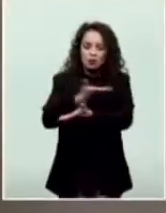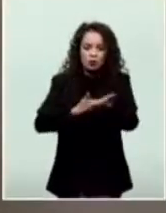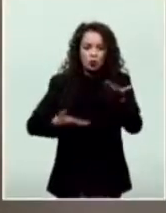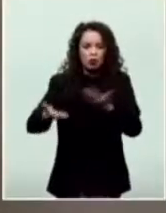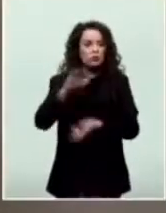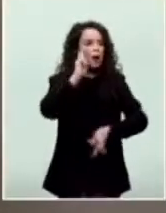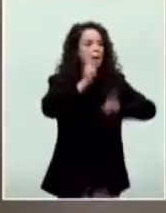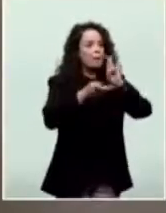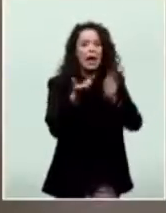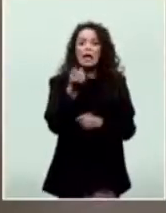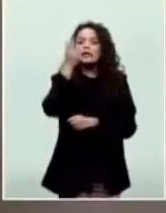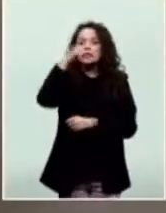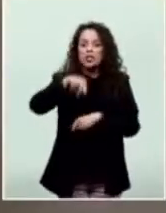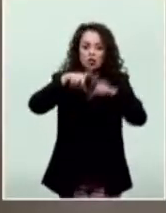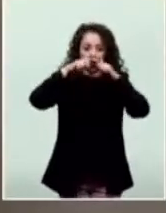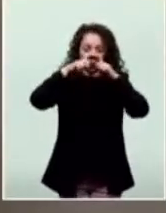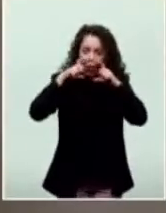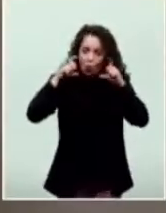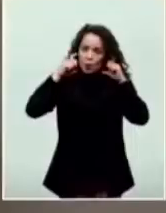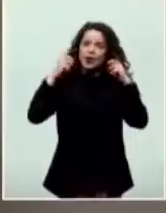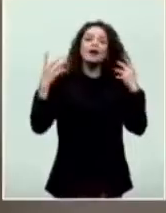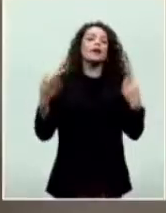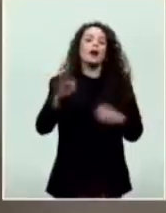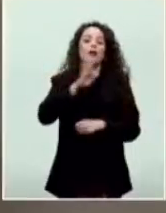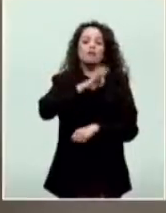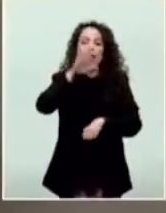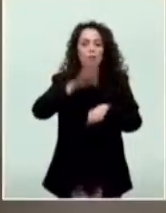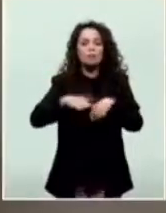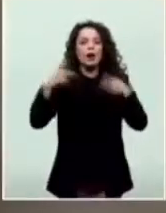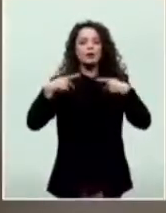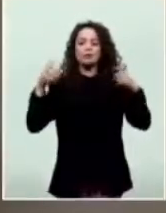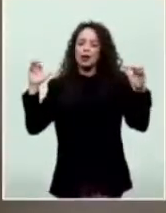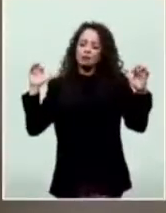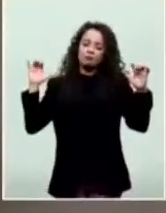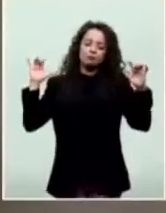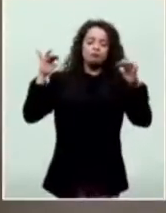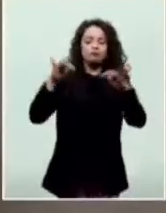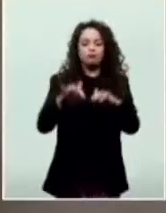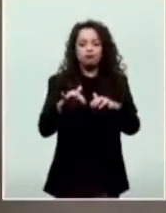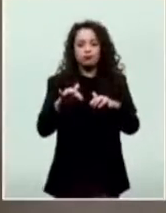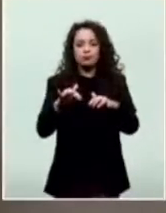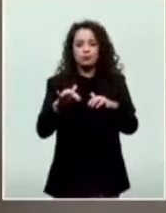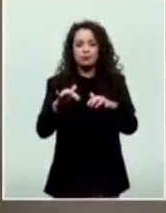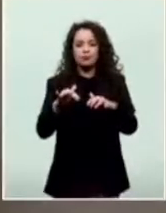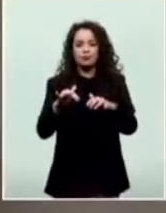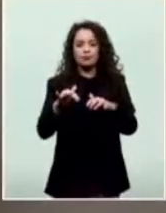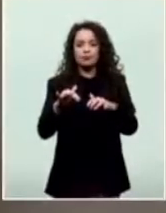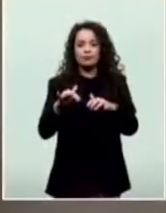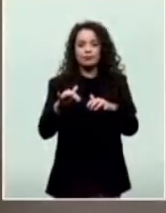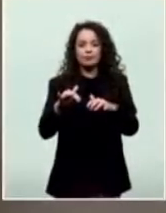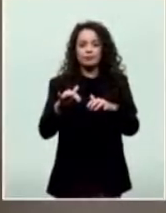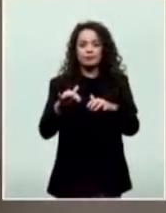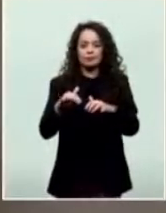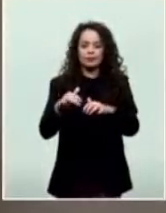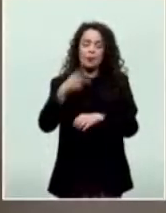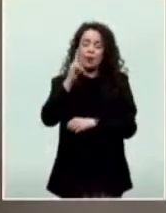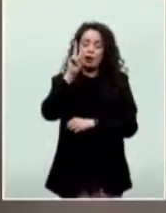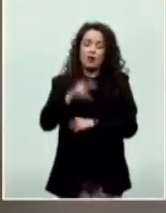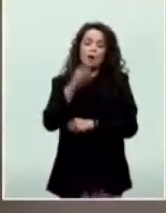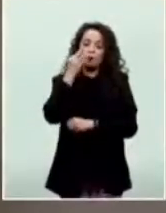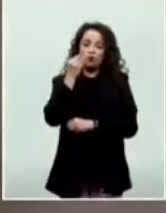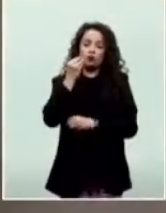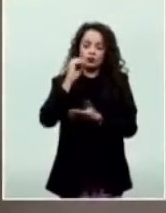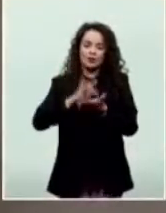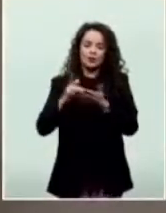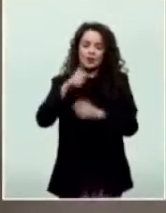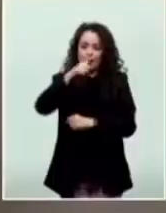cubrebocas y pudiendo tener más aforo a los eventos que estamos organizando. Pero les agradezco mucho su interés, que